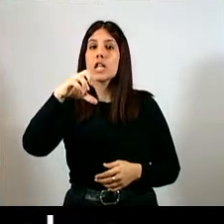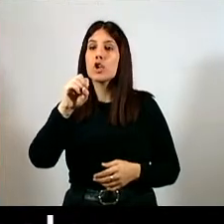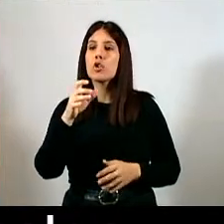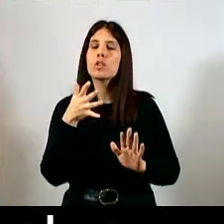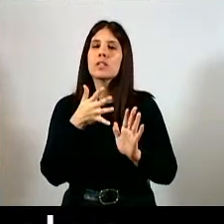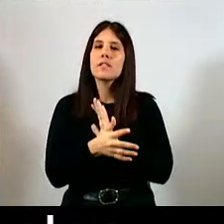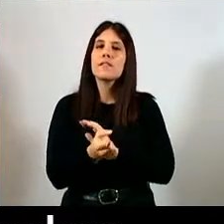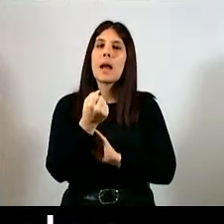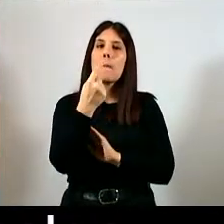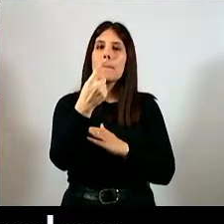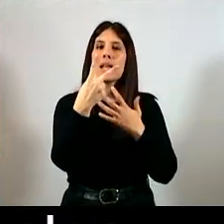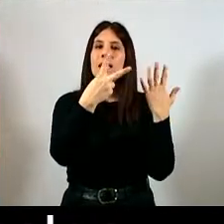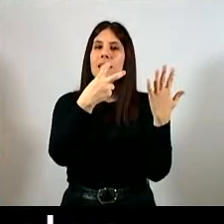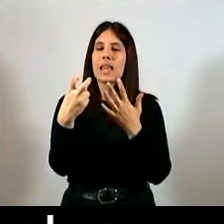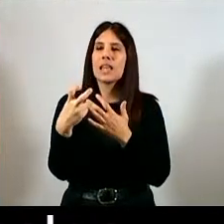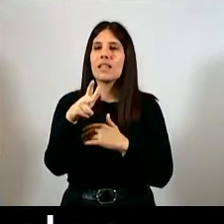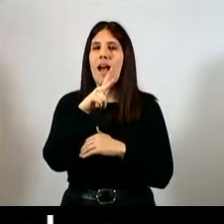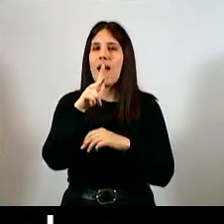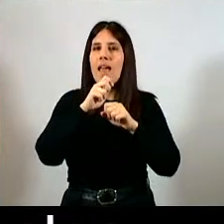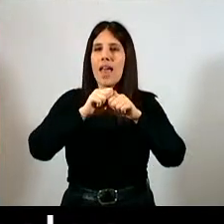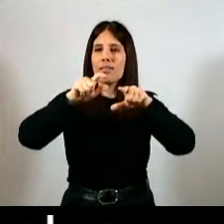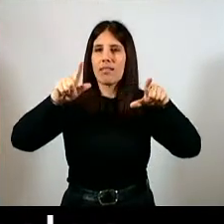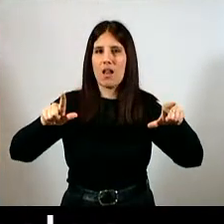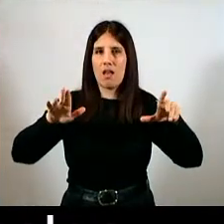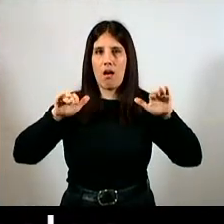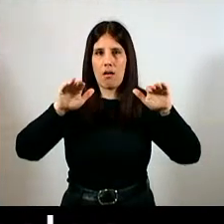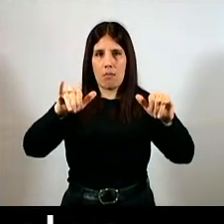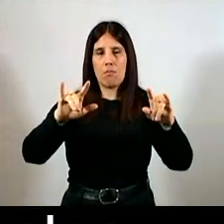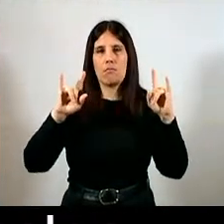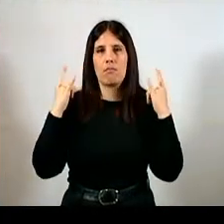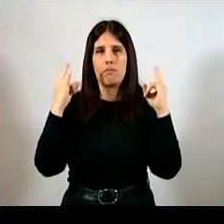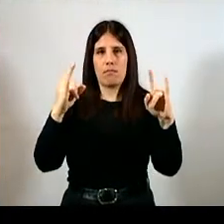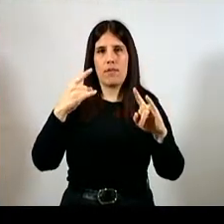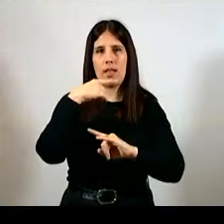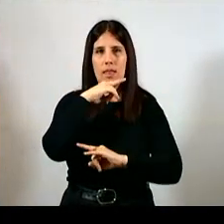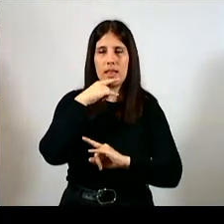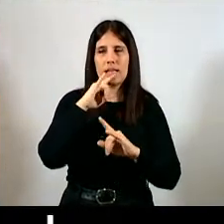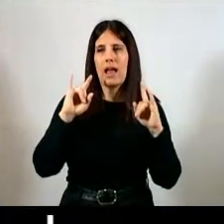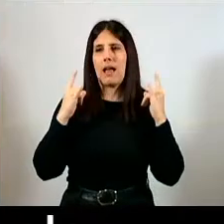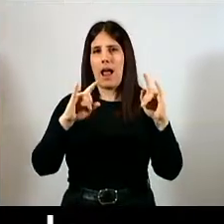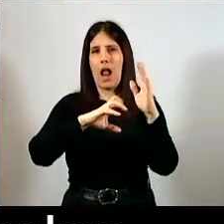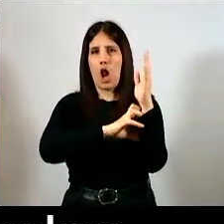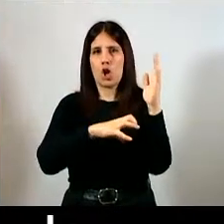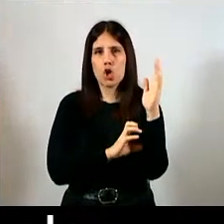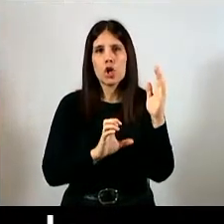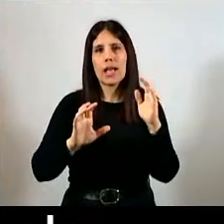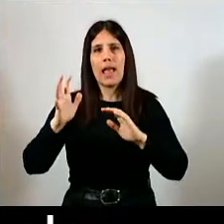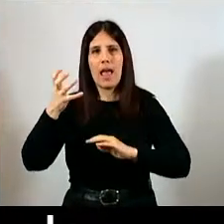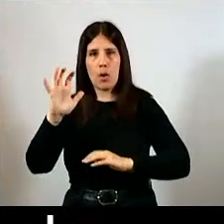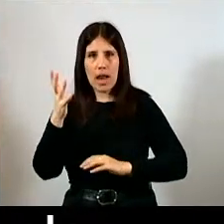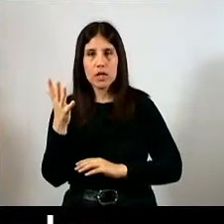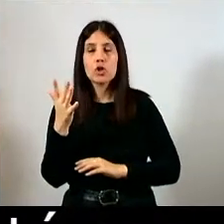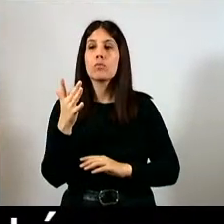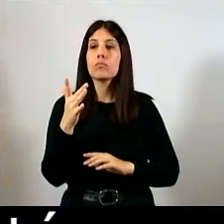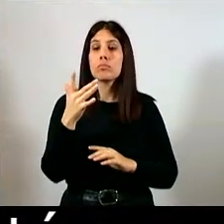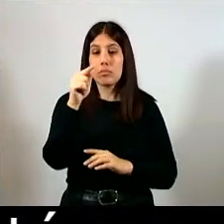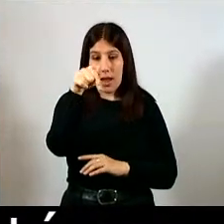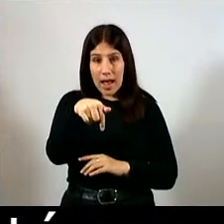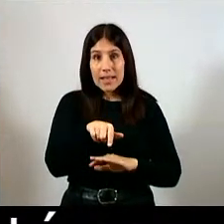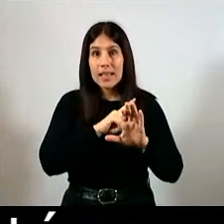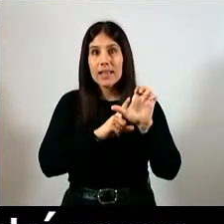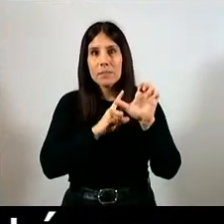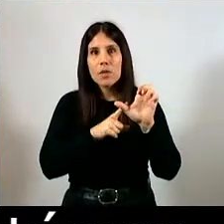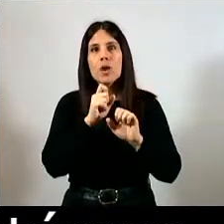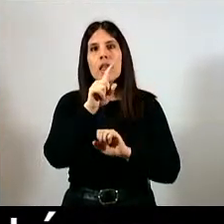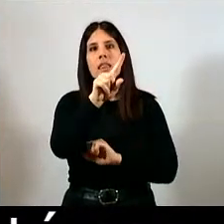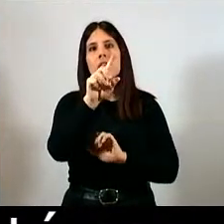1.700 hectáreas de dehesa formada por encinas, alcornoques y eucaliptos. En Extremadura contamos con